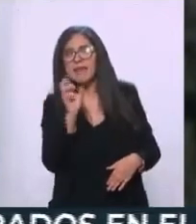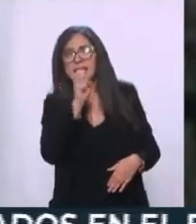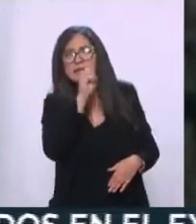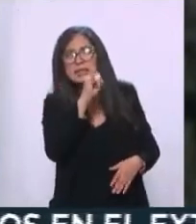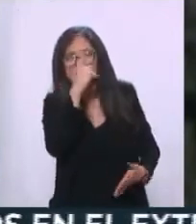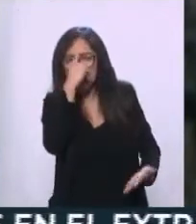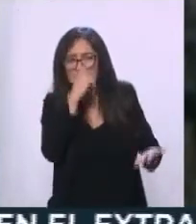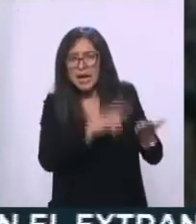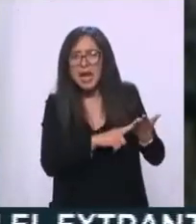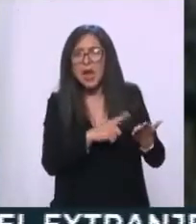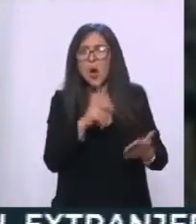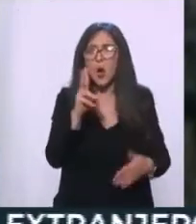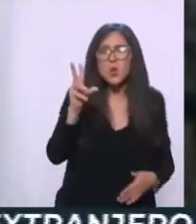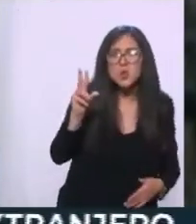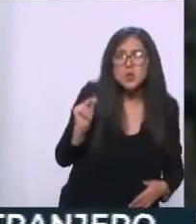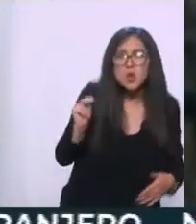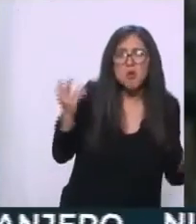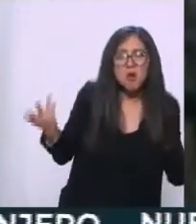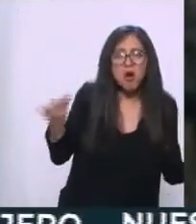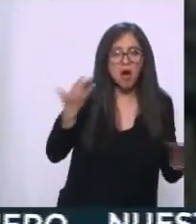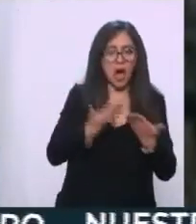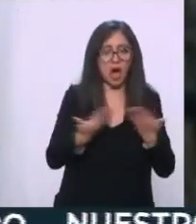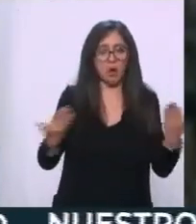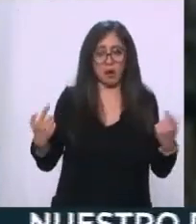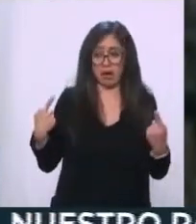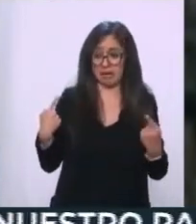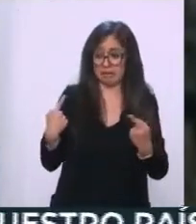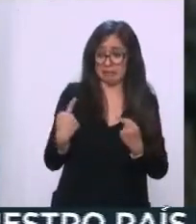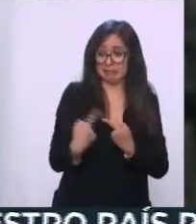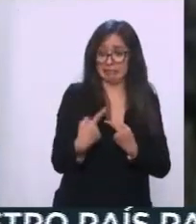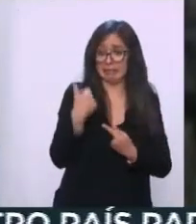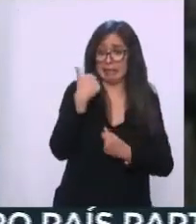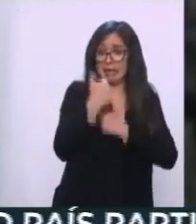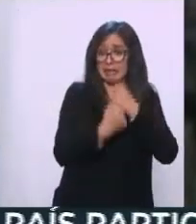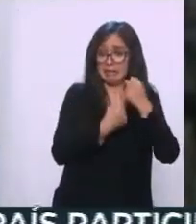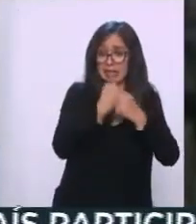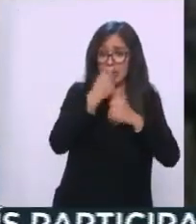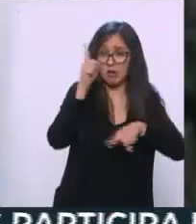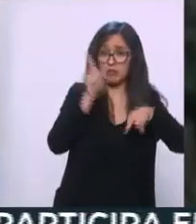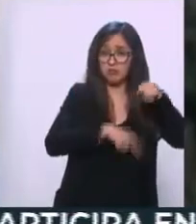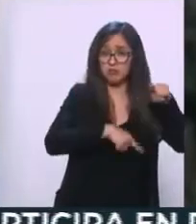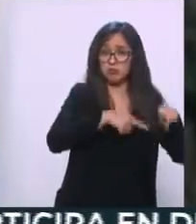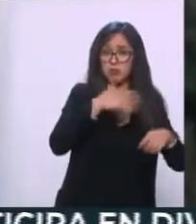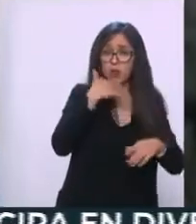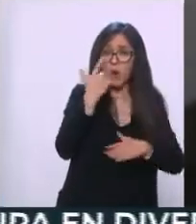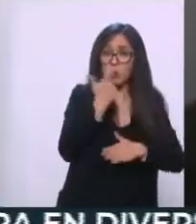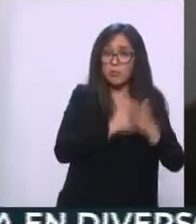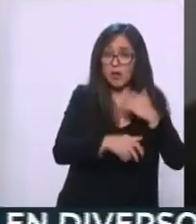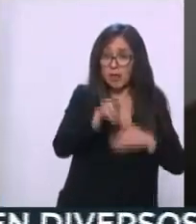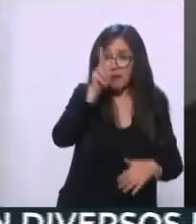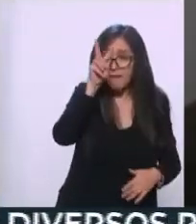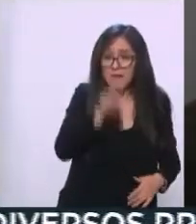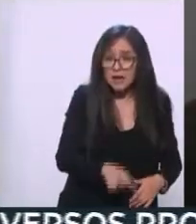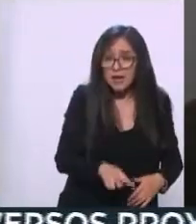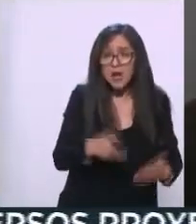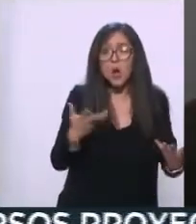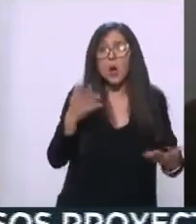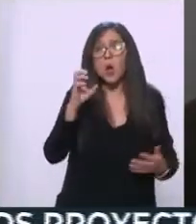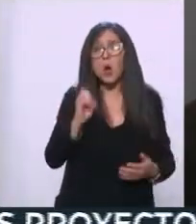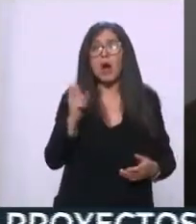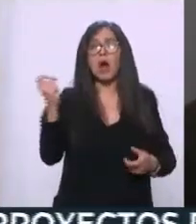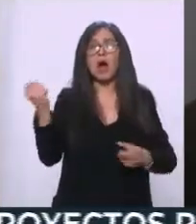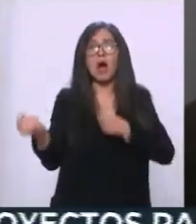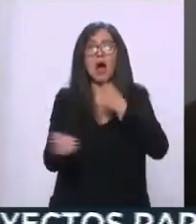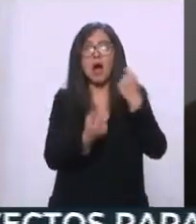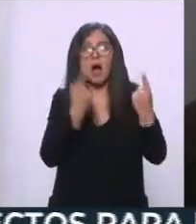la corrupción en este sexenio va en serio, de si existe, desde el flanco opositor se